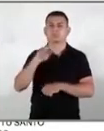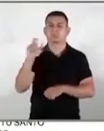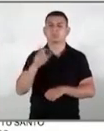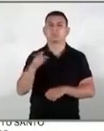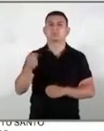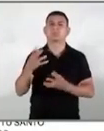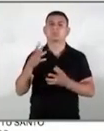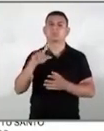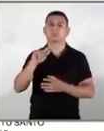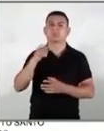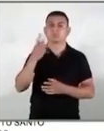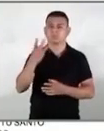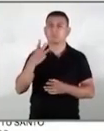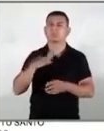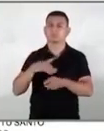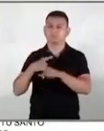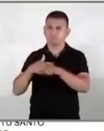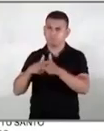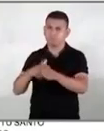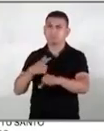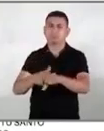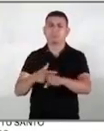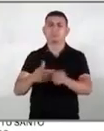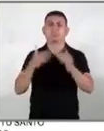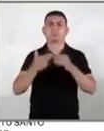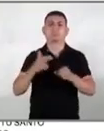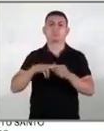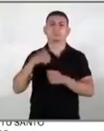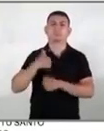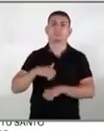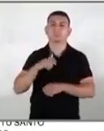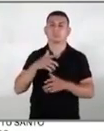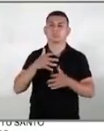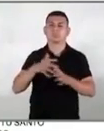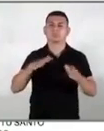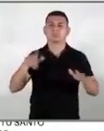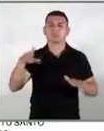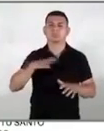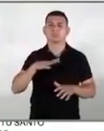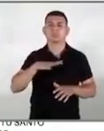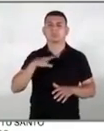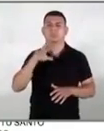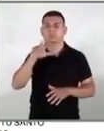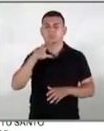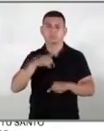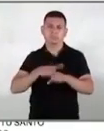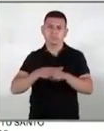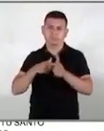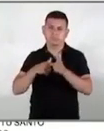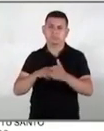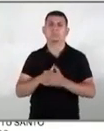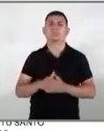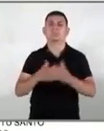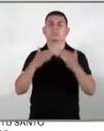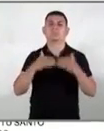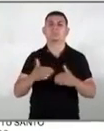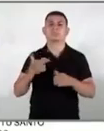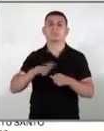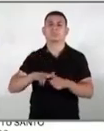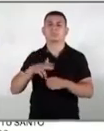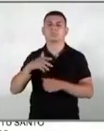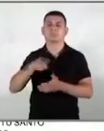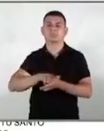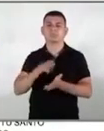Tuxtepec, 73 casos activos, la jurisdicción de la Costa, 18 casos activos, la jurisdicción